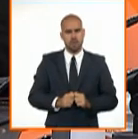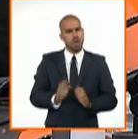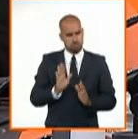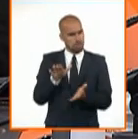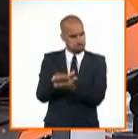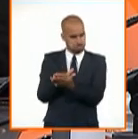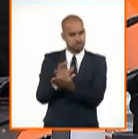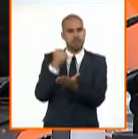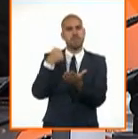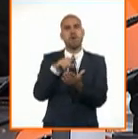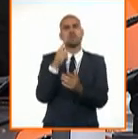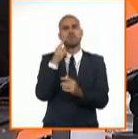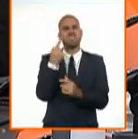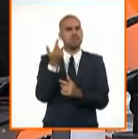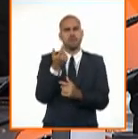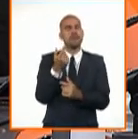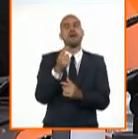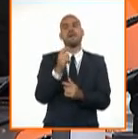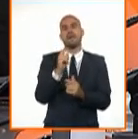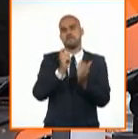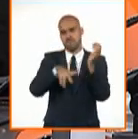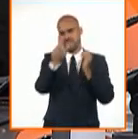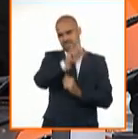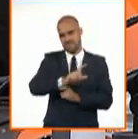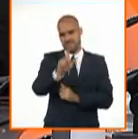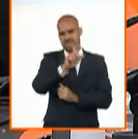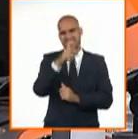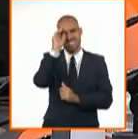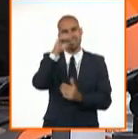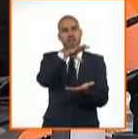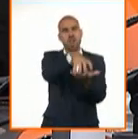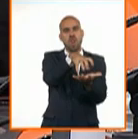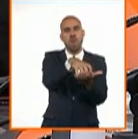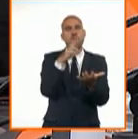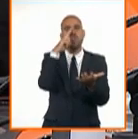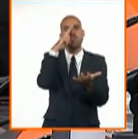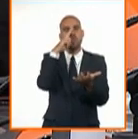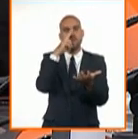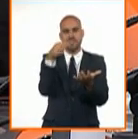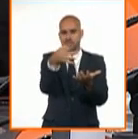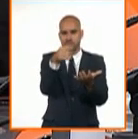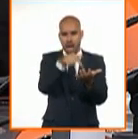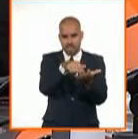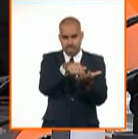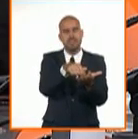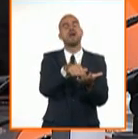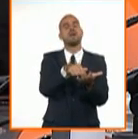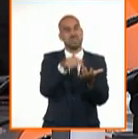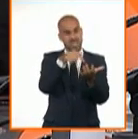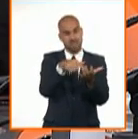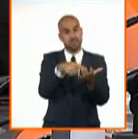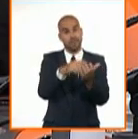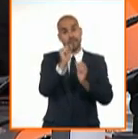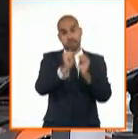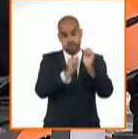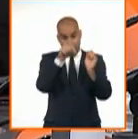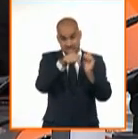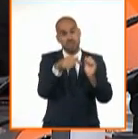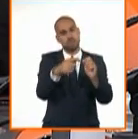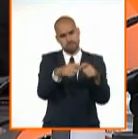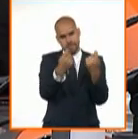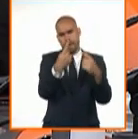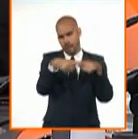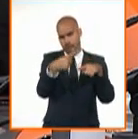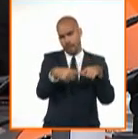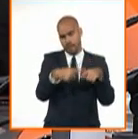nuevitas otra de las unidades que han tenido que enfrentar dificultades en los últimos tiempos y desde allí el telecentro de